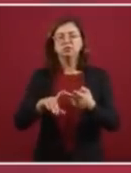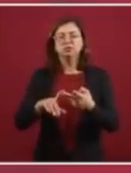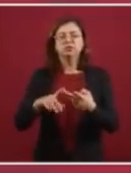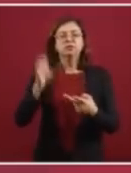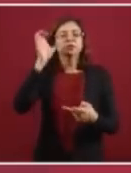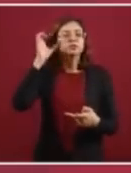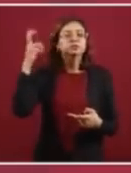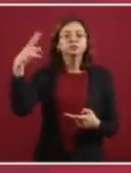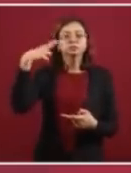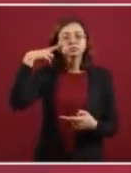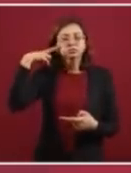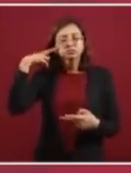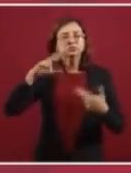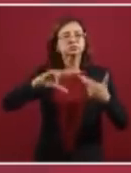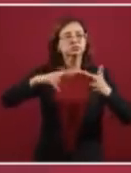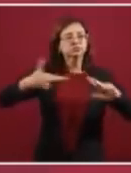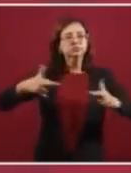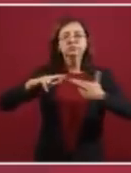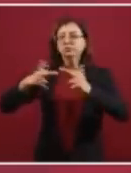nosotros lo que no queremos